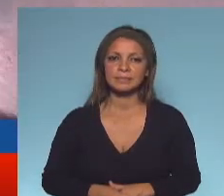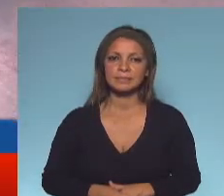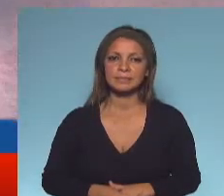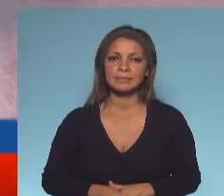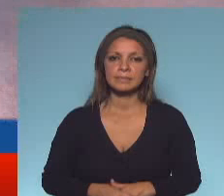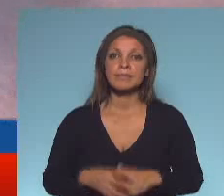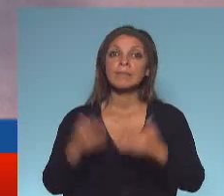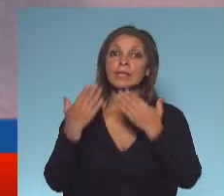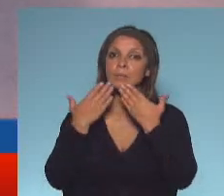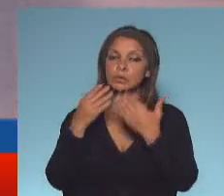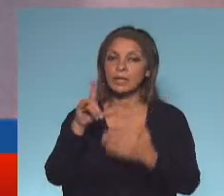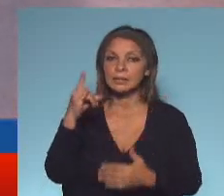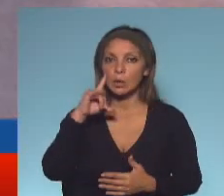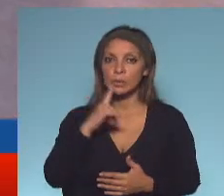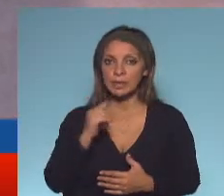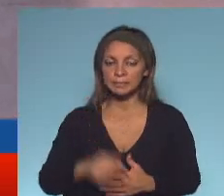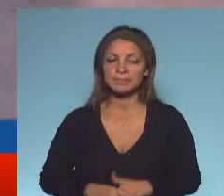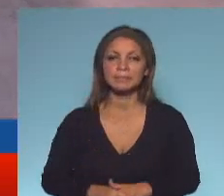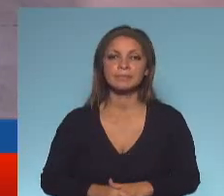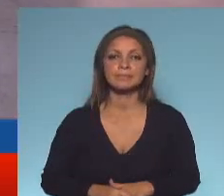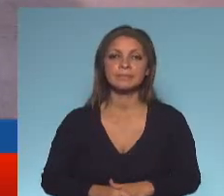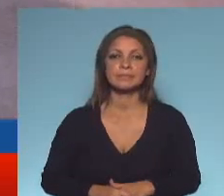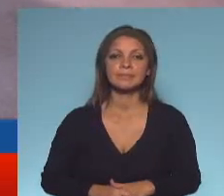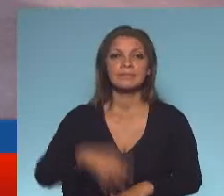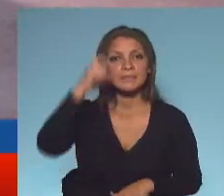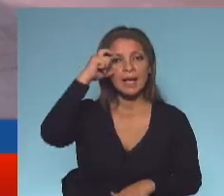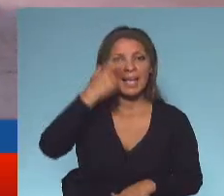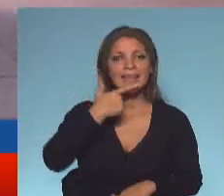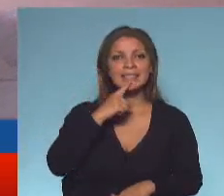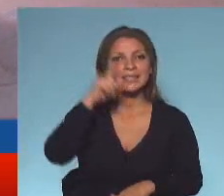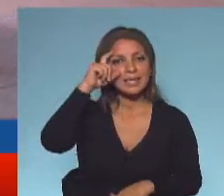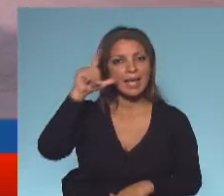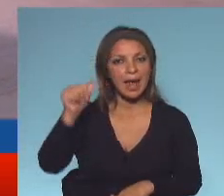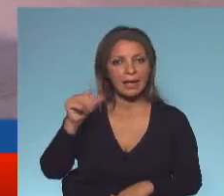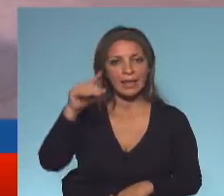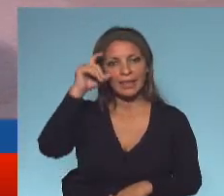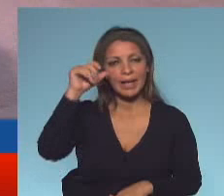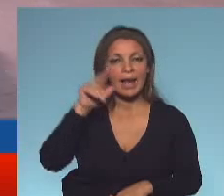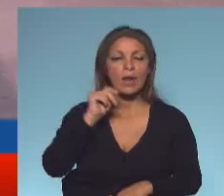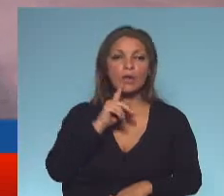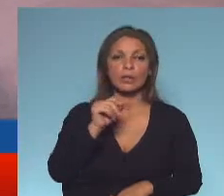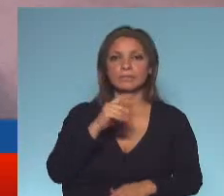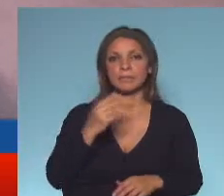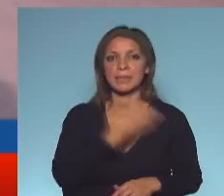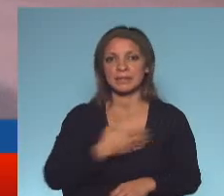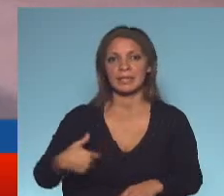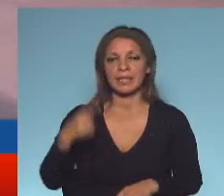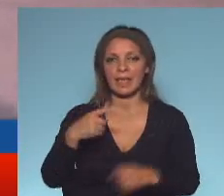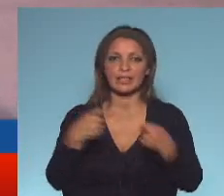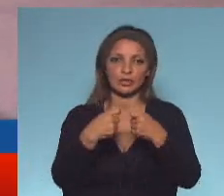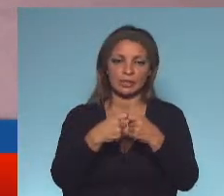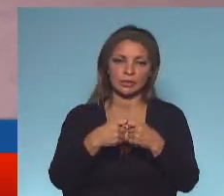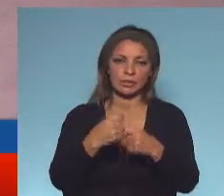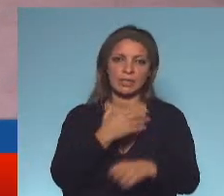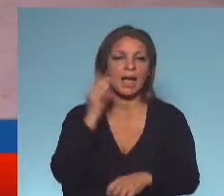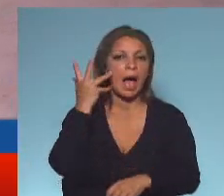Muchas gracias, Luisa. Le vamos a pasar la palabra a Estela de Carlotto, presidenta de la Asociación Abuelas de Plaza de Mayo y que ha participado